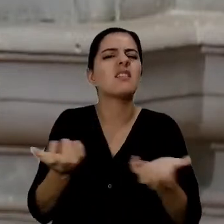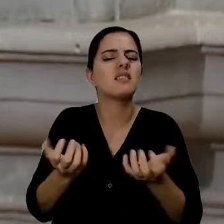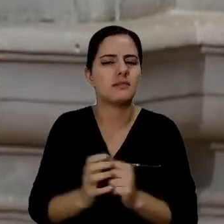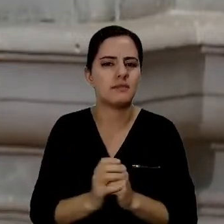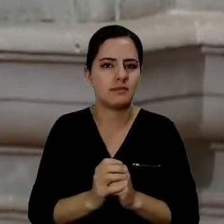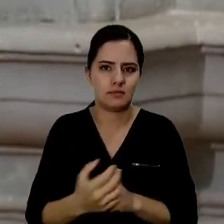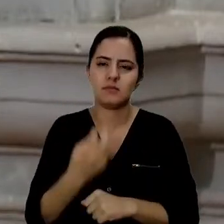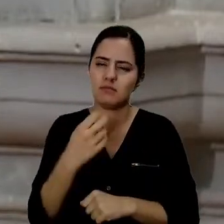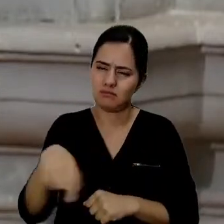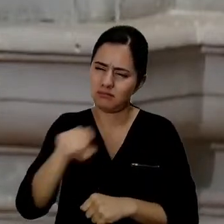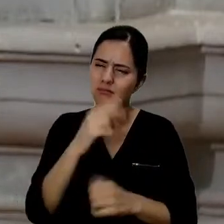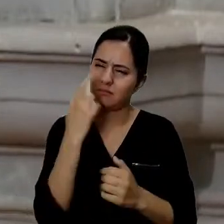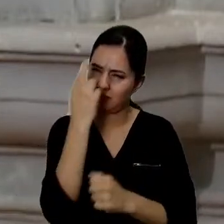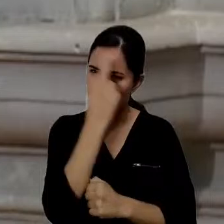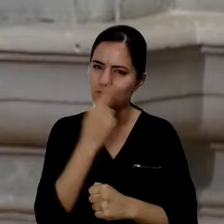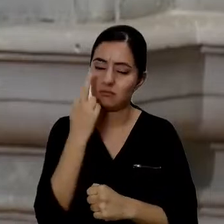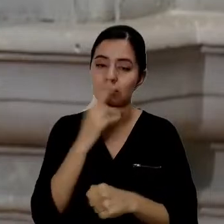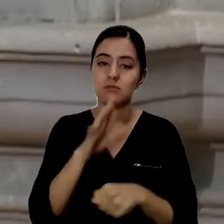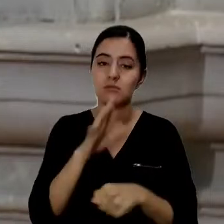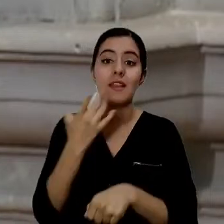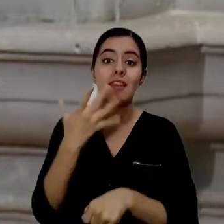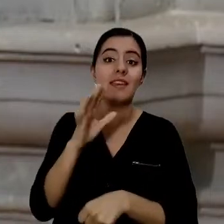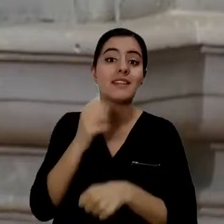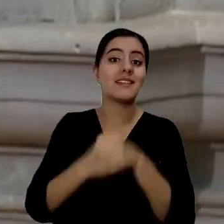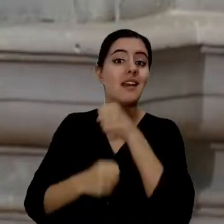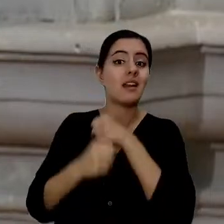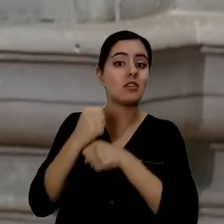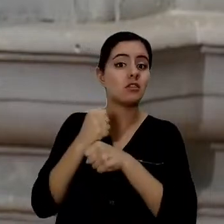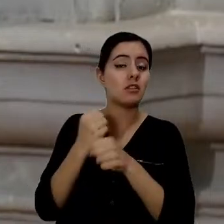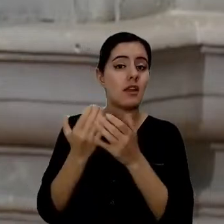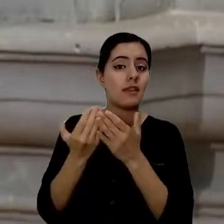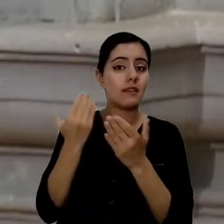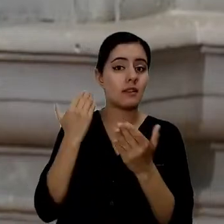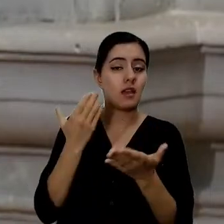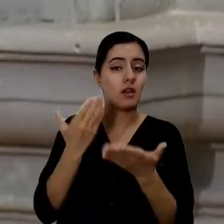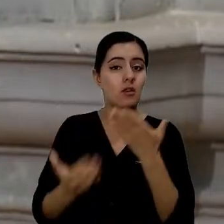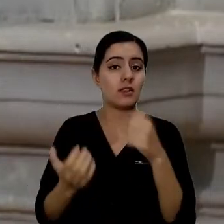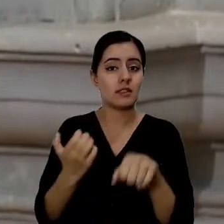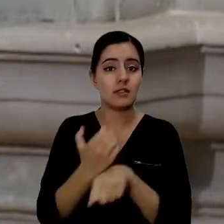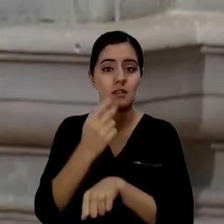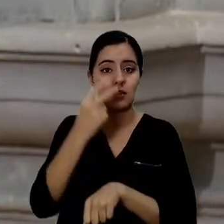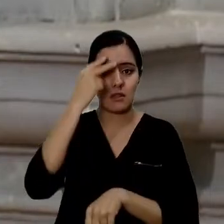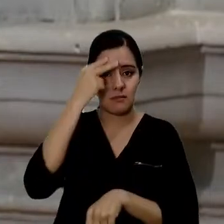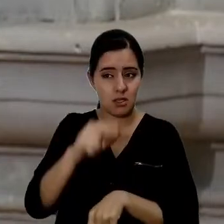que ocurrió hace 10 años, nuestro